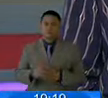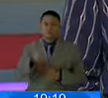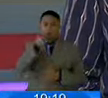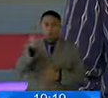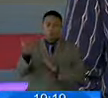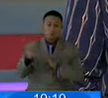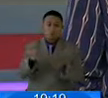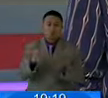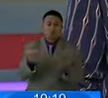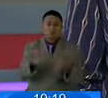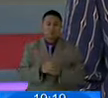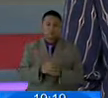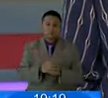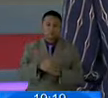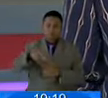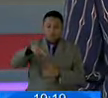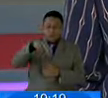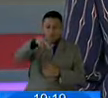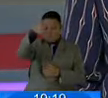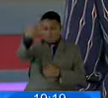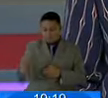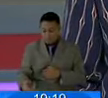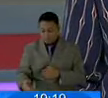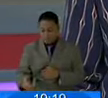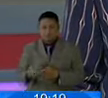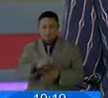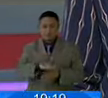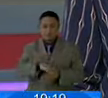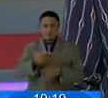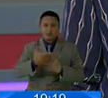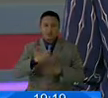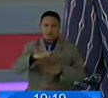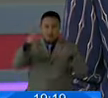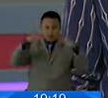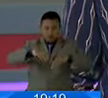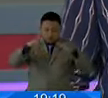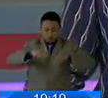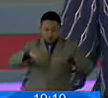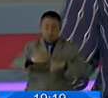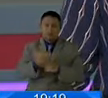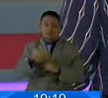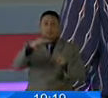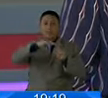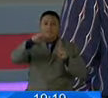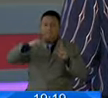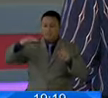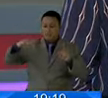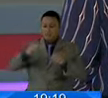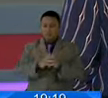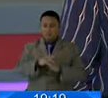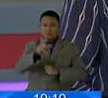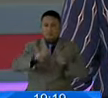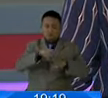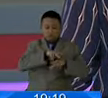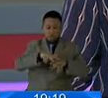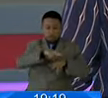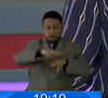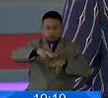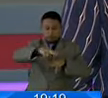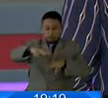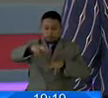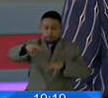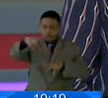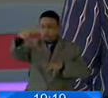murió al caer a una quebrada que creció luego de varias horas de lluvia en Montecristi. La víctima fue arrastrada por la corriente río abajo,